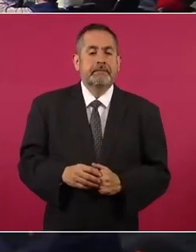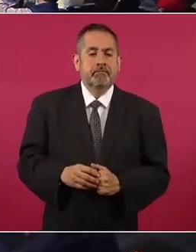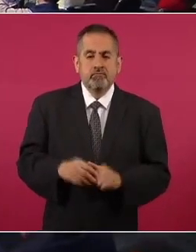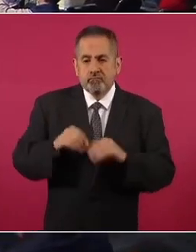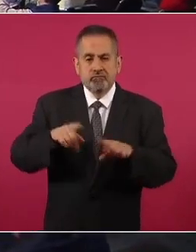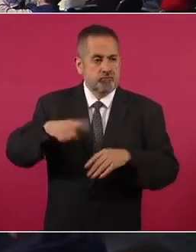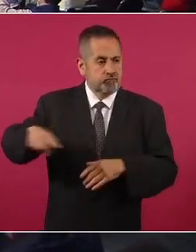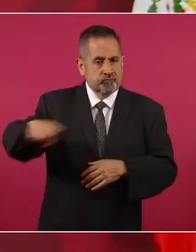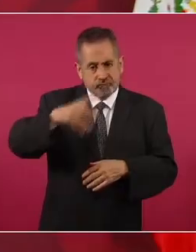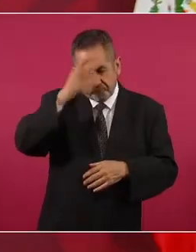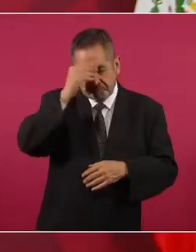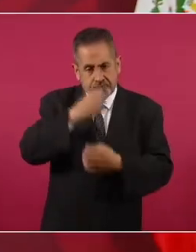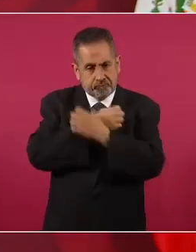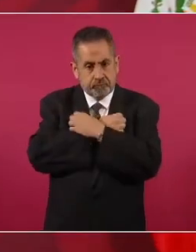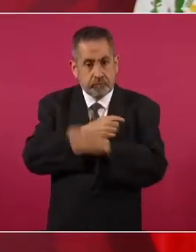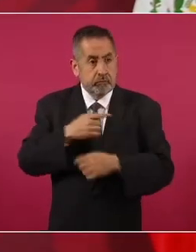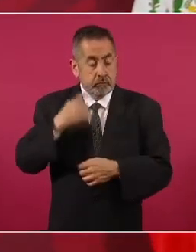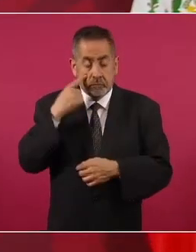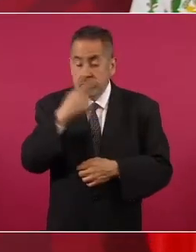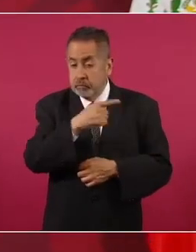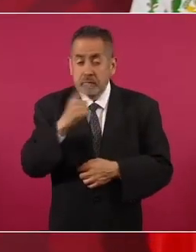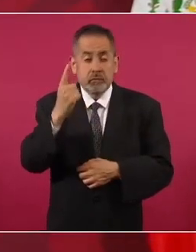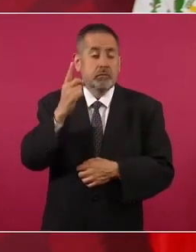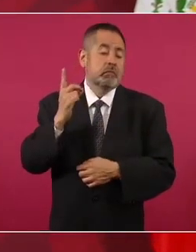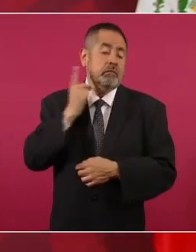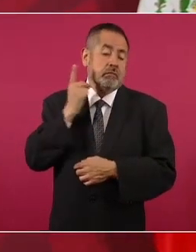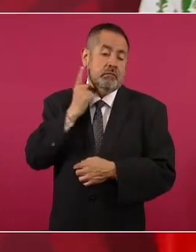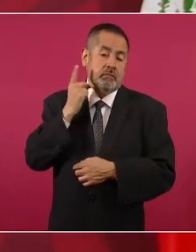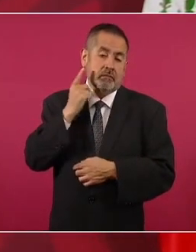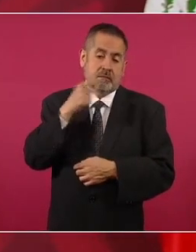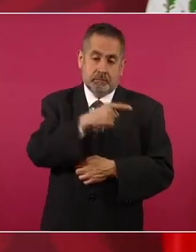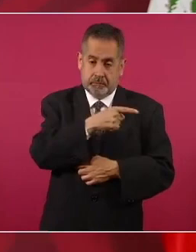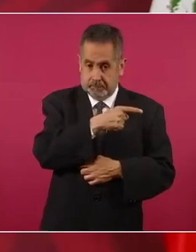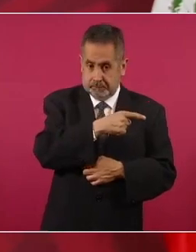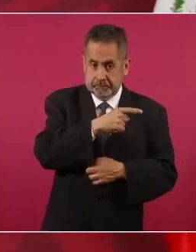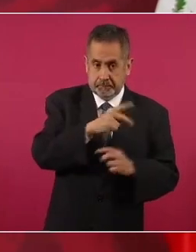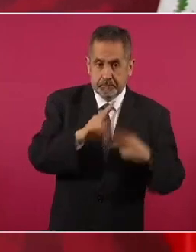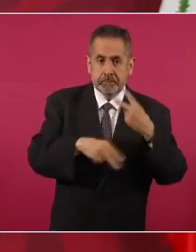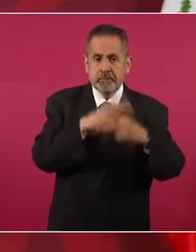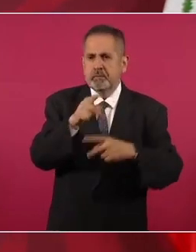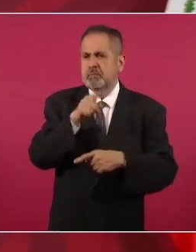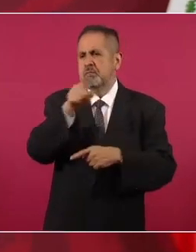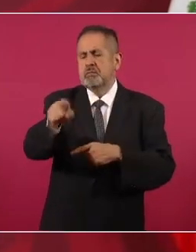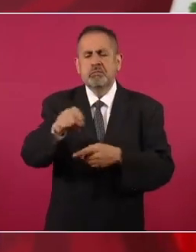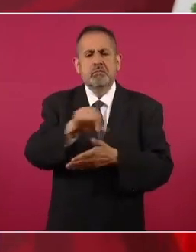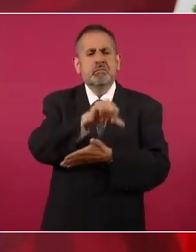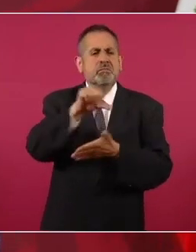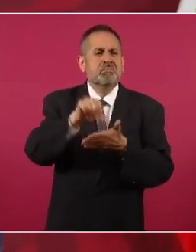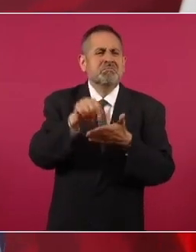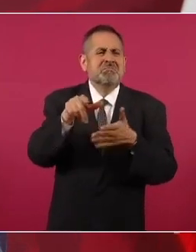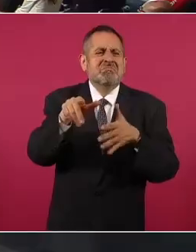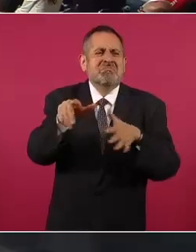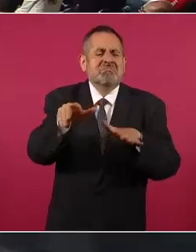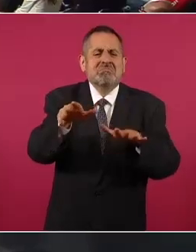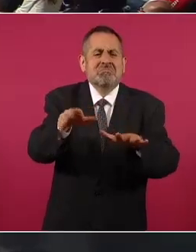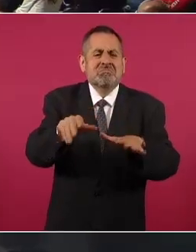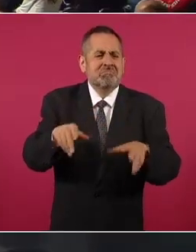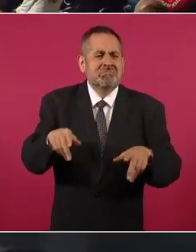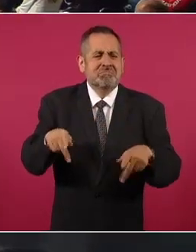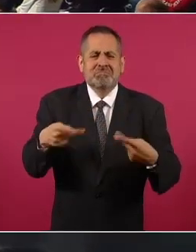educar. Fue un diputado a un centro comercial como